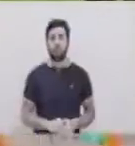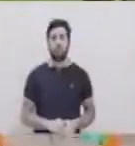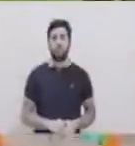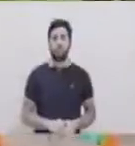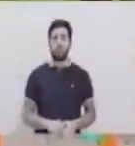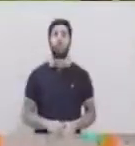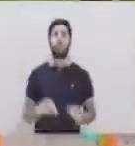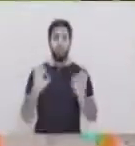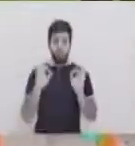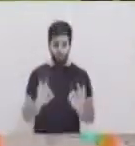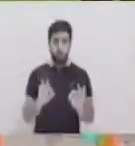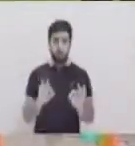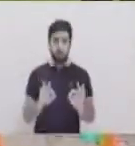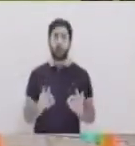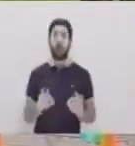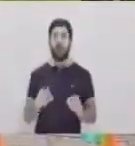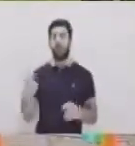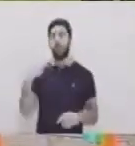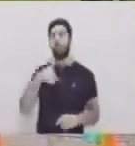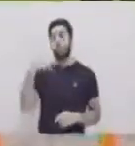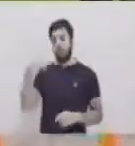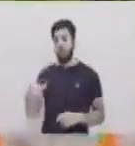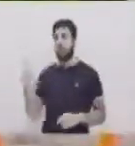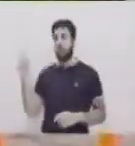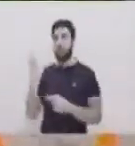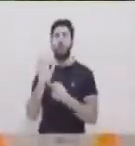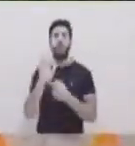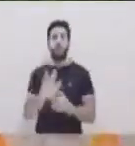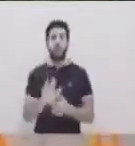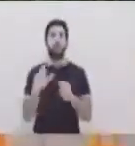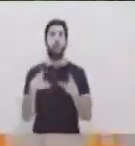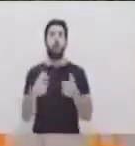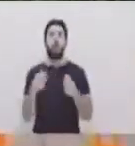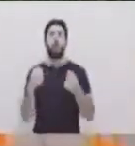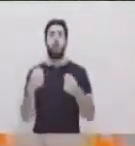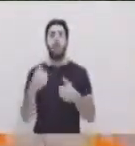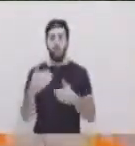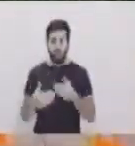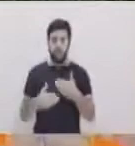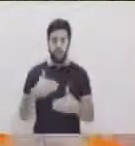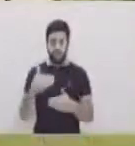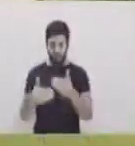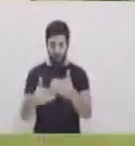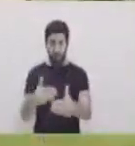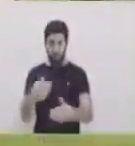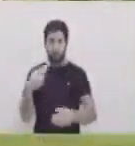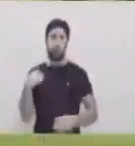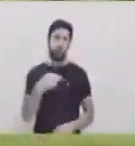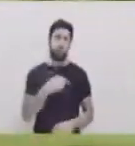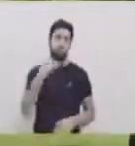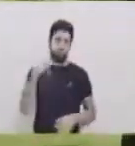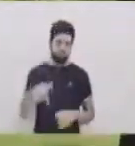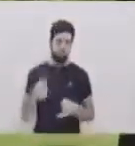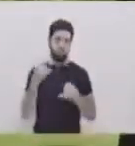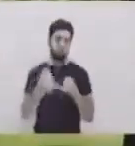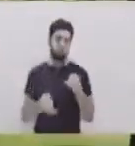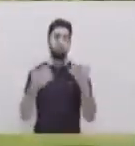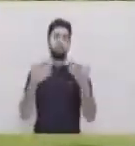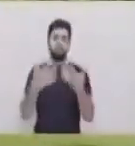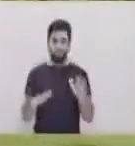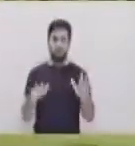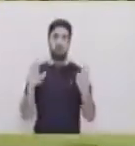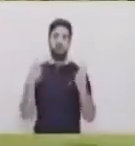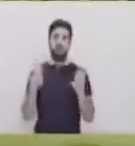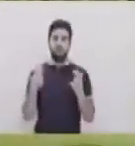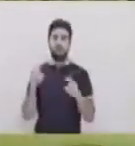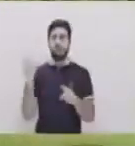golpeo. Esto lo hago para que ustedes tengan una idea de la secuencia que lleva. Con eso hemos concluido